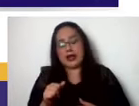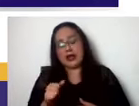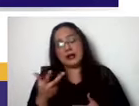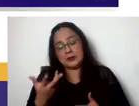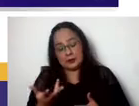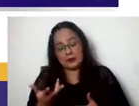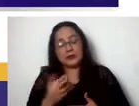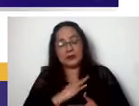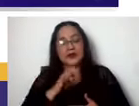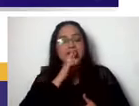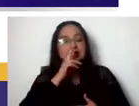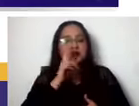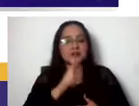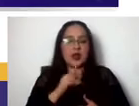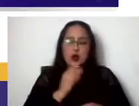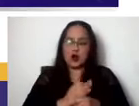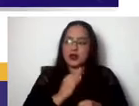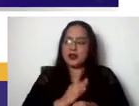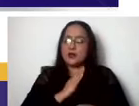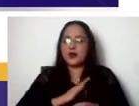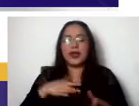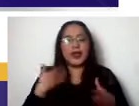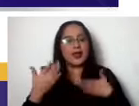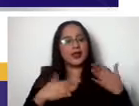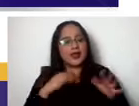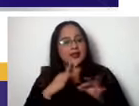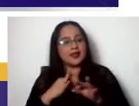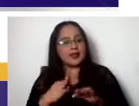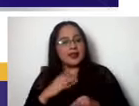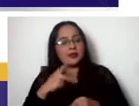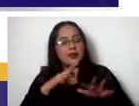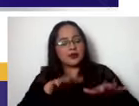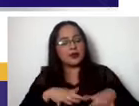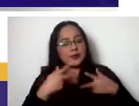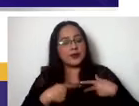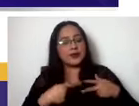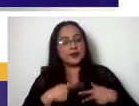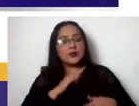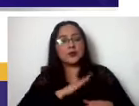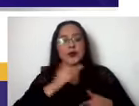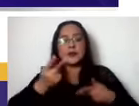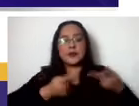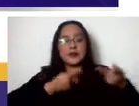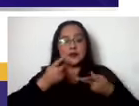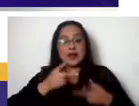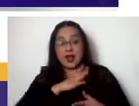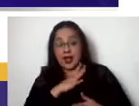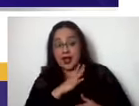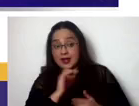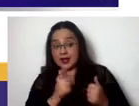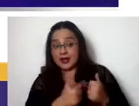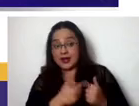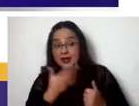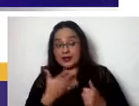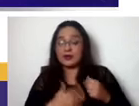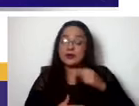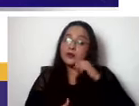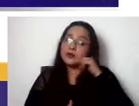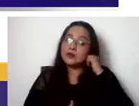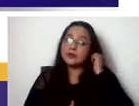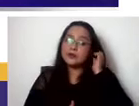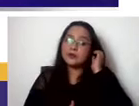gusto, pero para que sea con la interacción de la audiencia. Hilda, ¿tienes alguna pregunta? ¿Una pregunta o